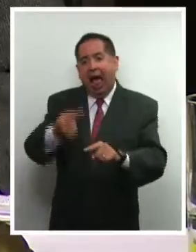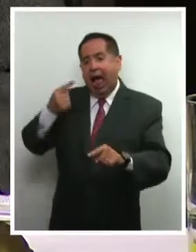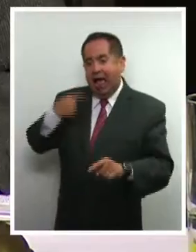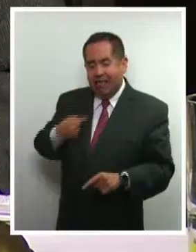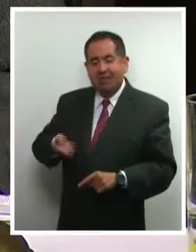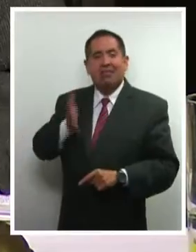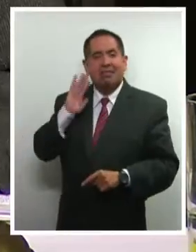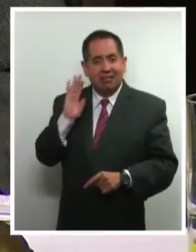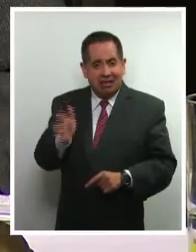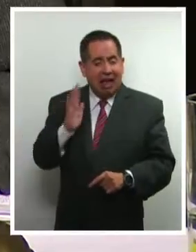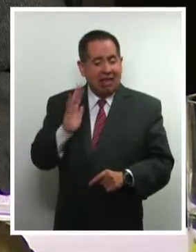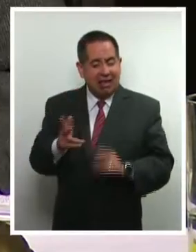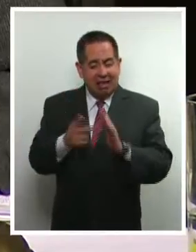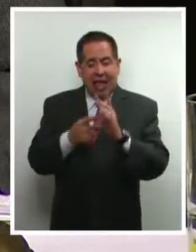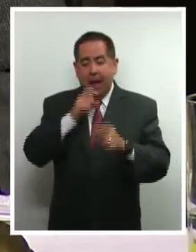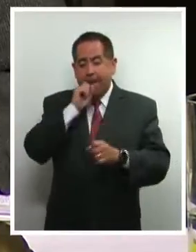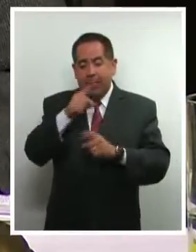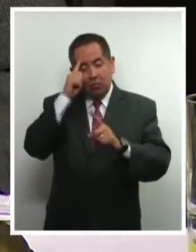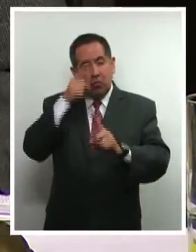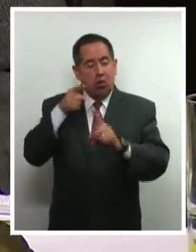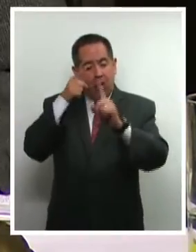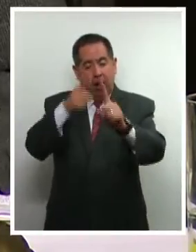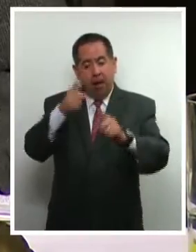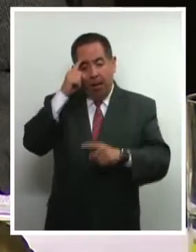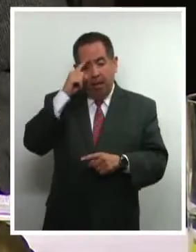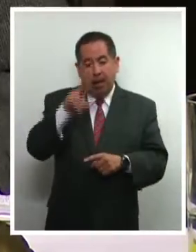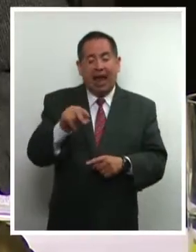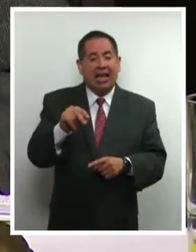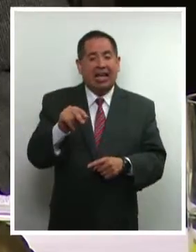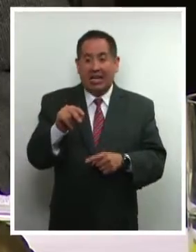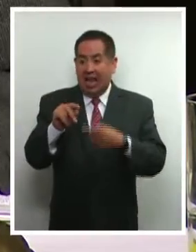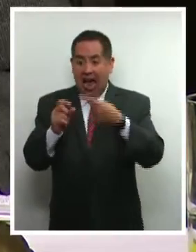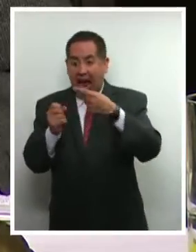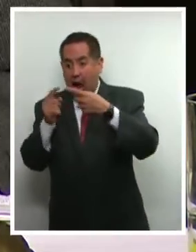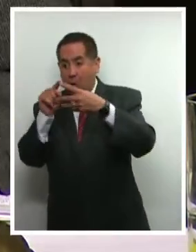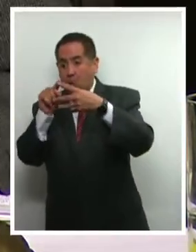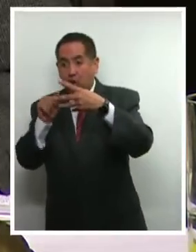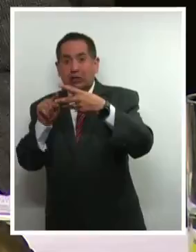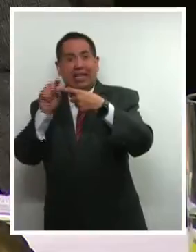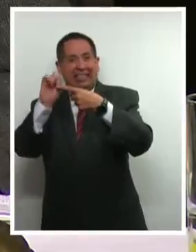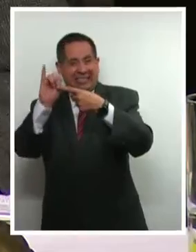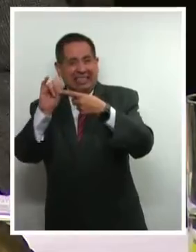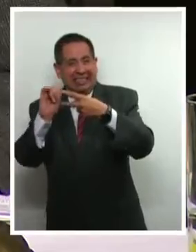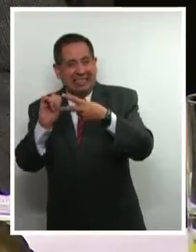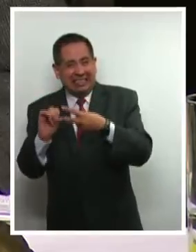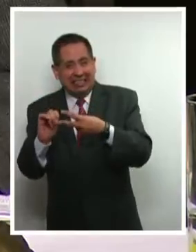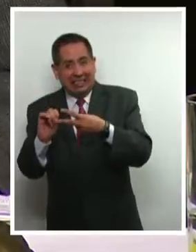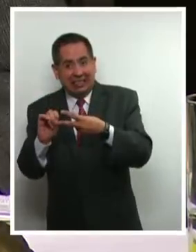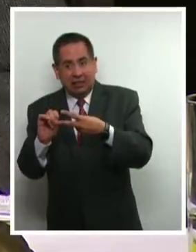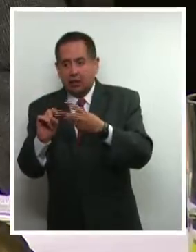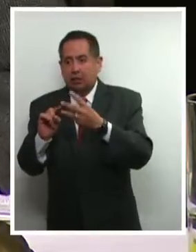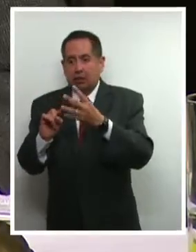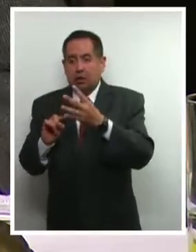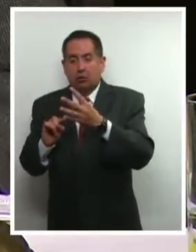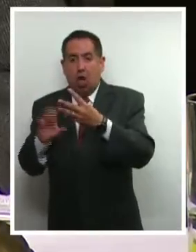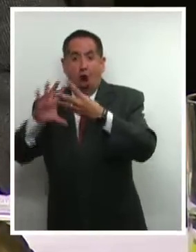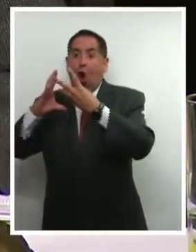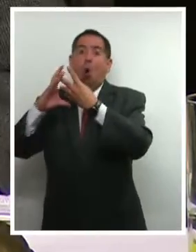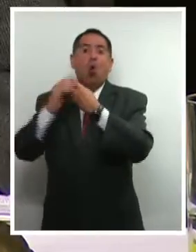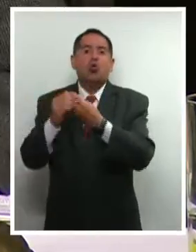anterioridad, que es con el propósito de evitar que lo alcanzado no se pierda cuando los momentos